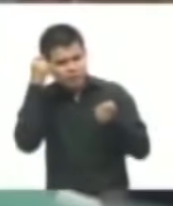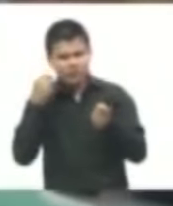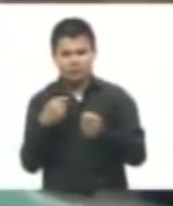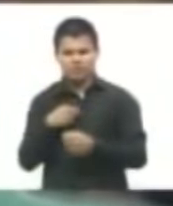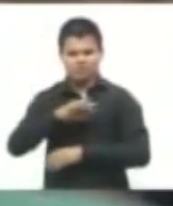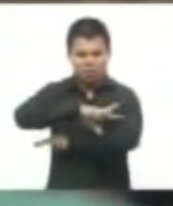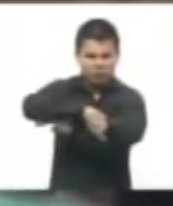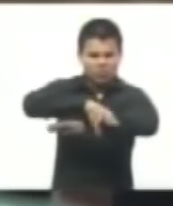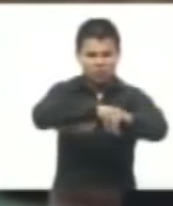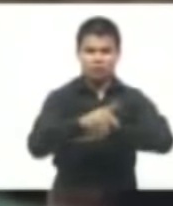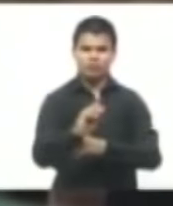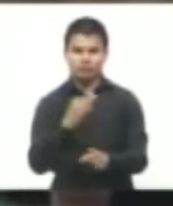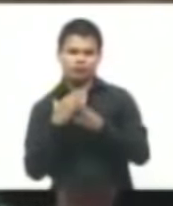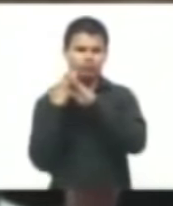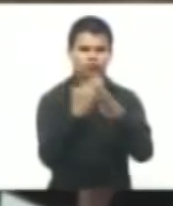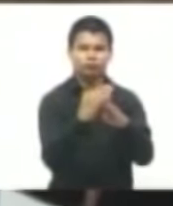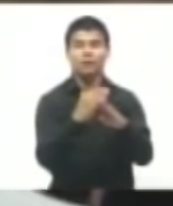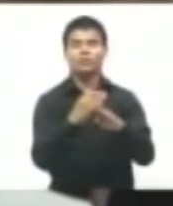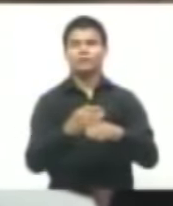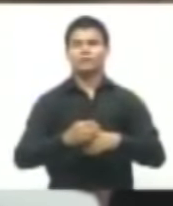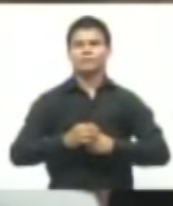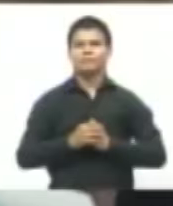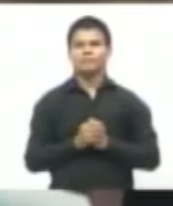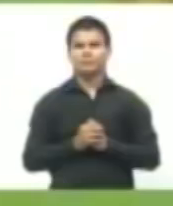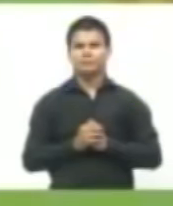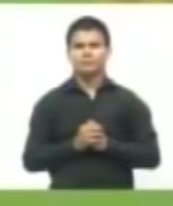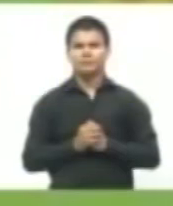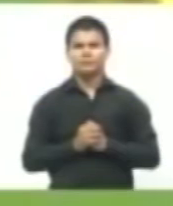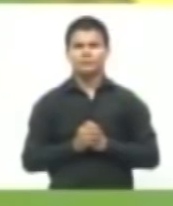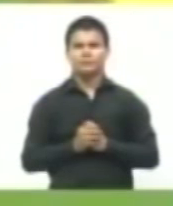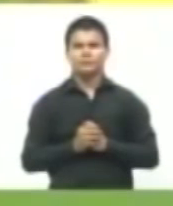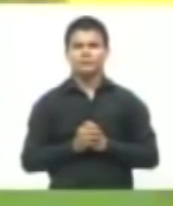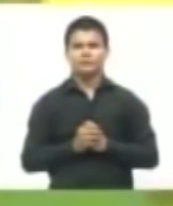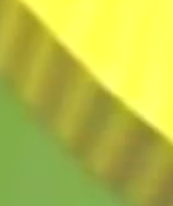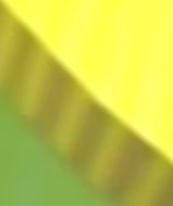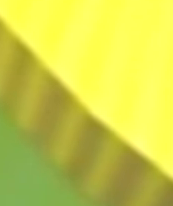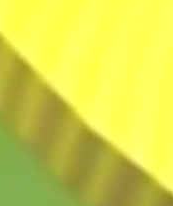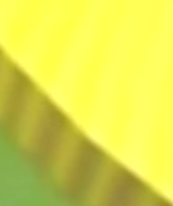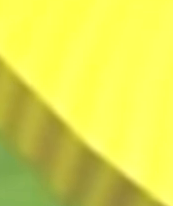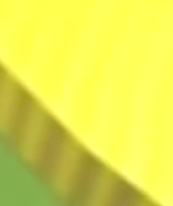municipio. Los galaperos tienen la última palabra.